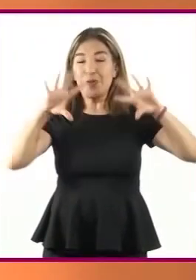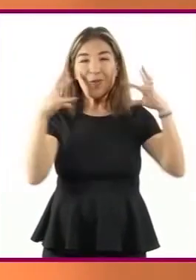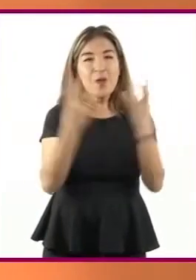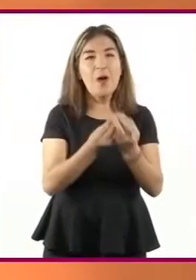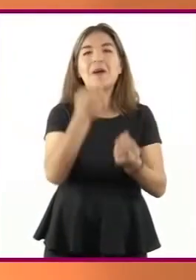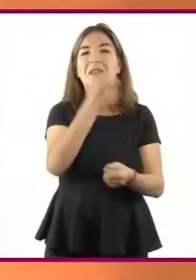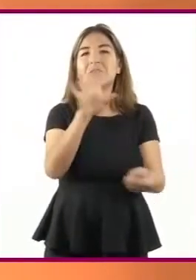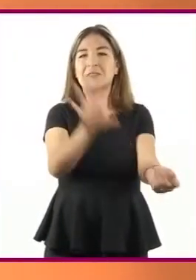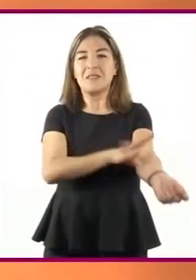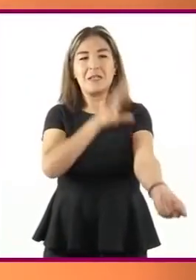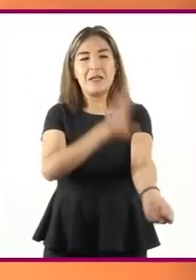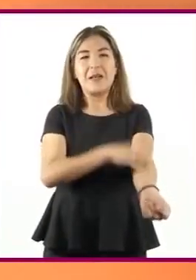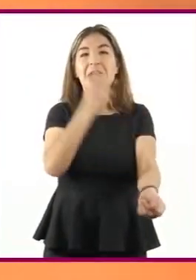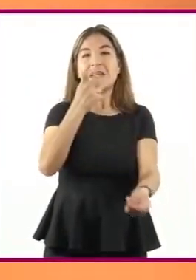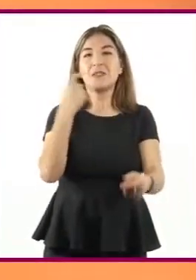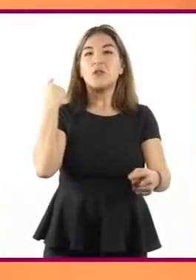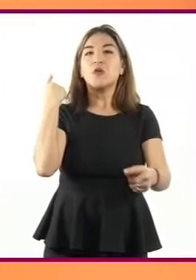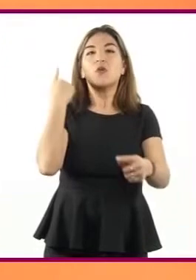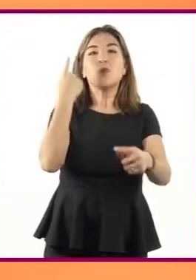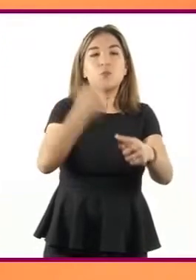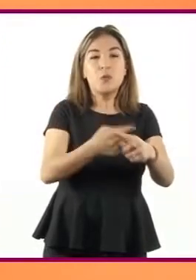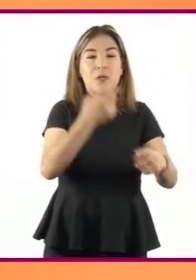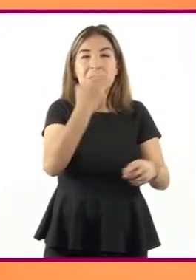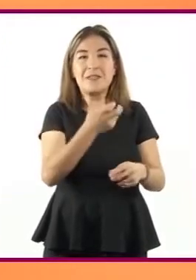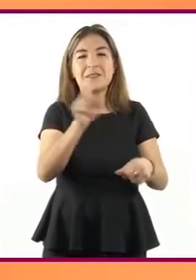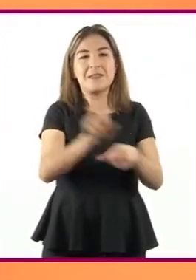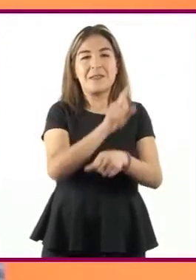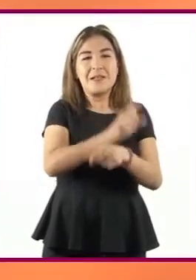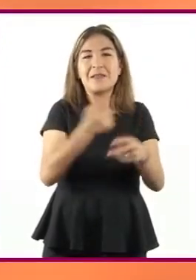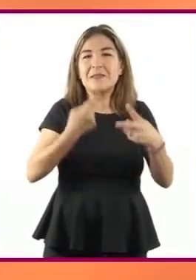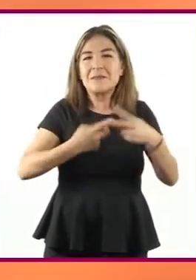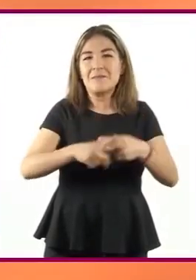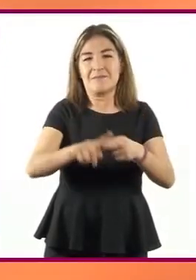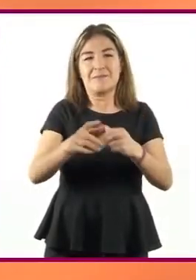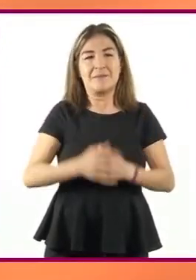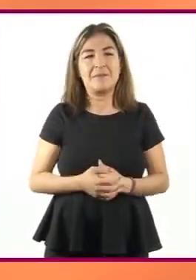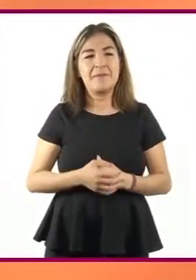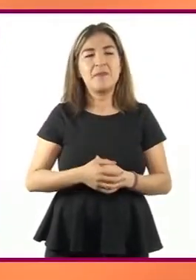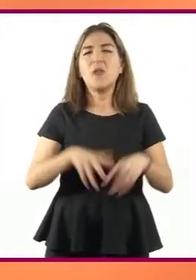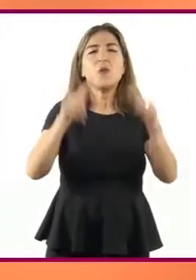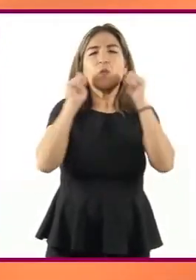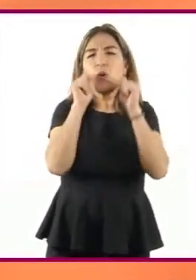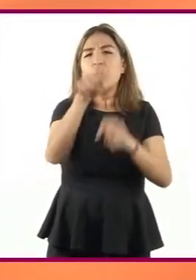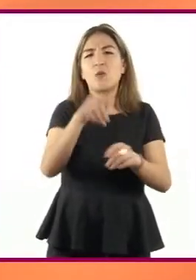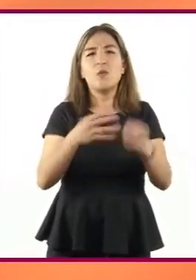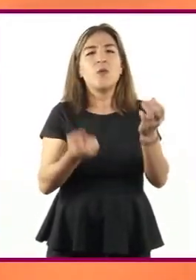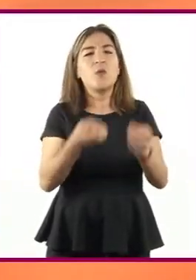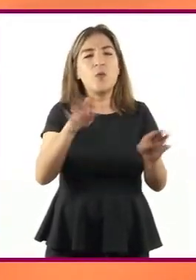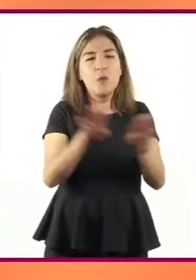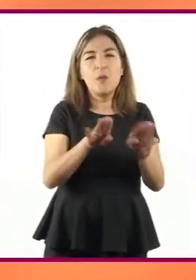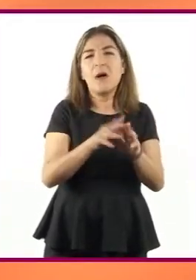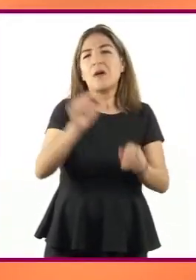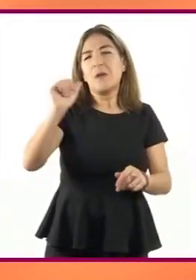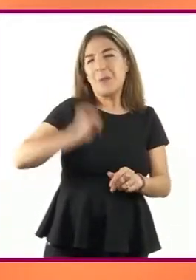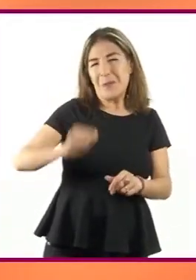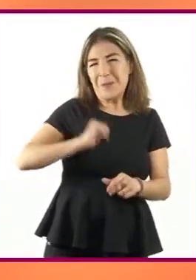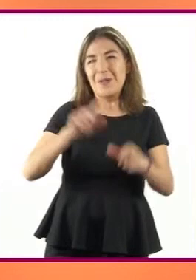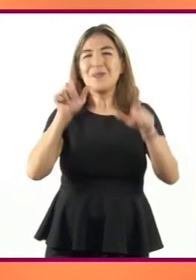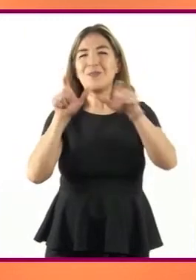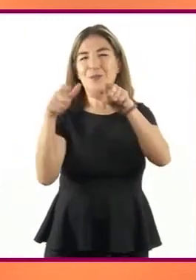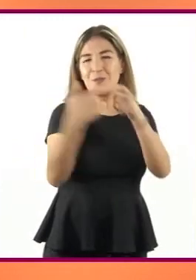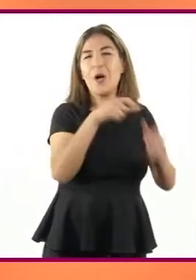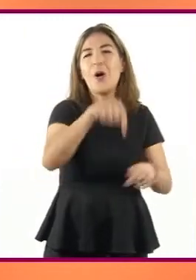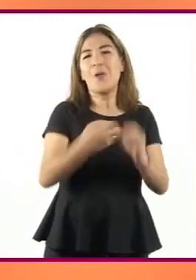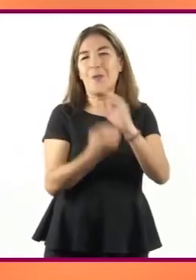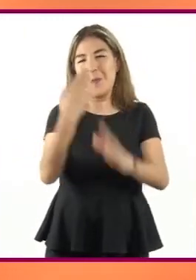toda la energía que se ha consumido desde que inició su operación. Sin importar si tu medidor es análogo o digital, a la lectura